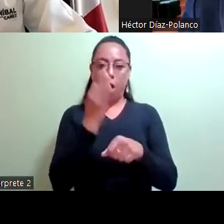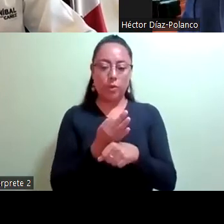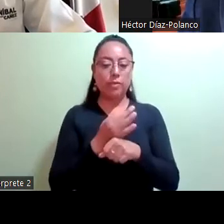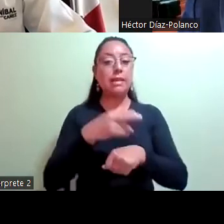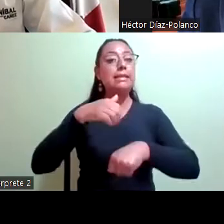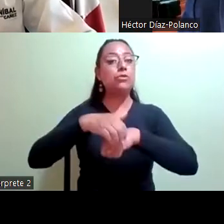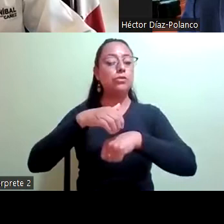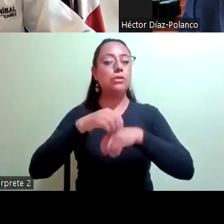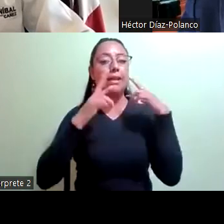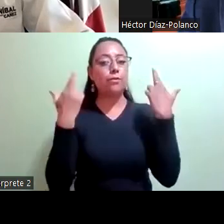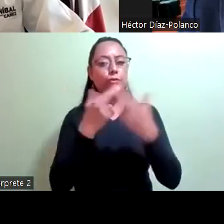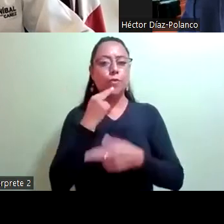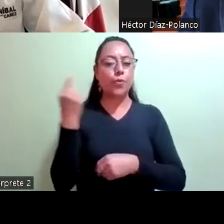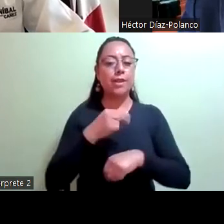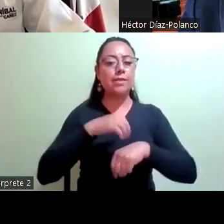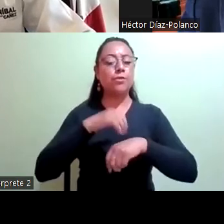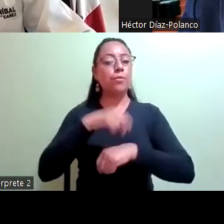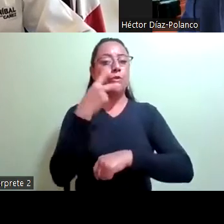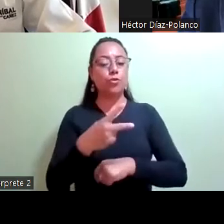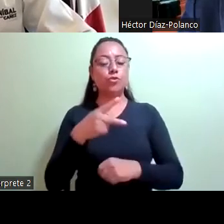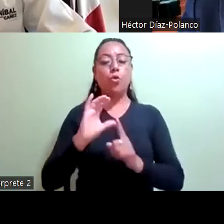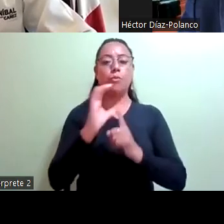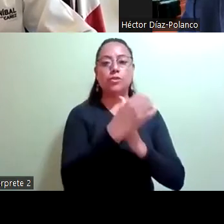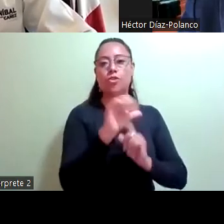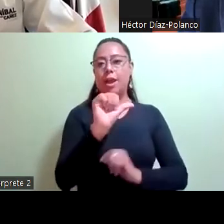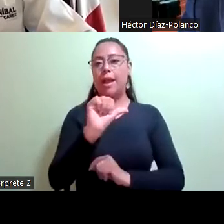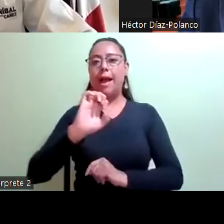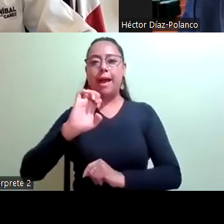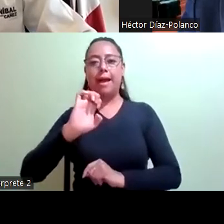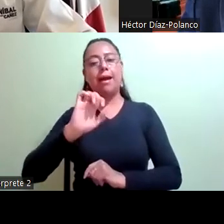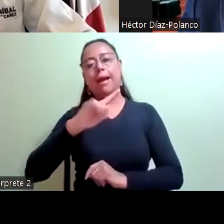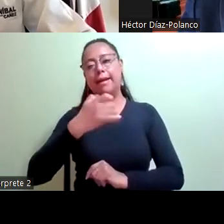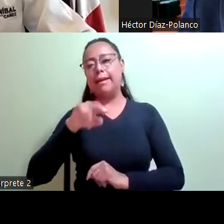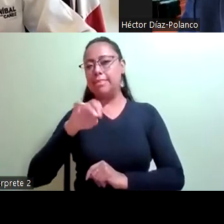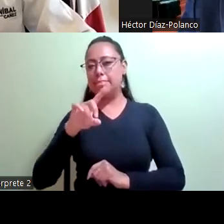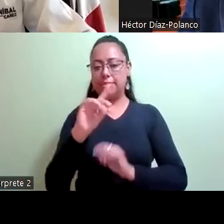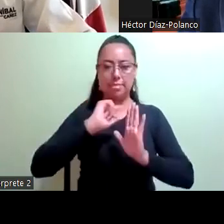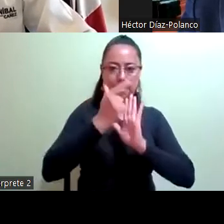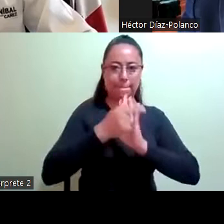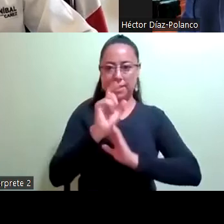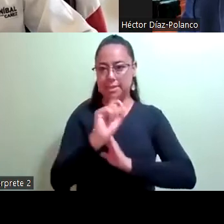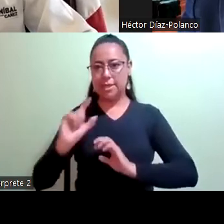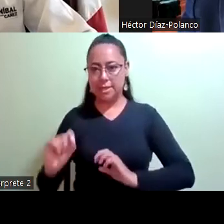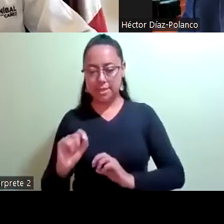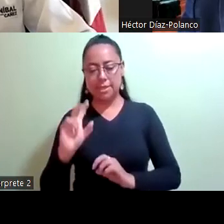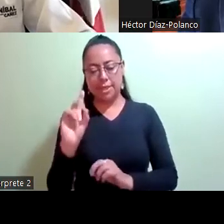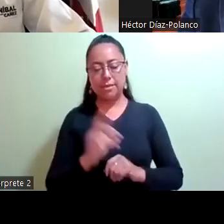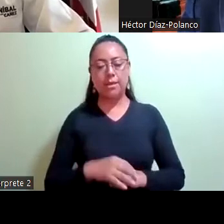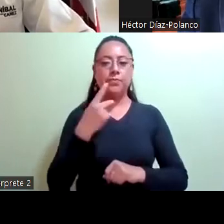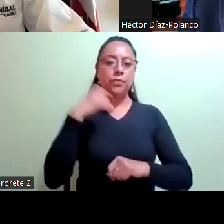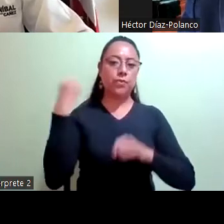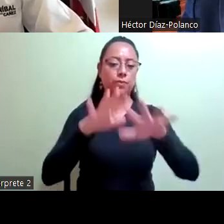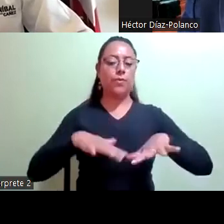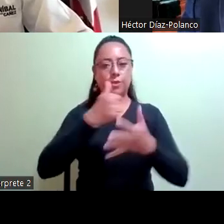extraordinaria de la Comisión Agenda 2030 del Congreso de la Ciudad de México, segunda legislatura. Le solicito al